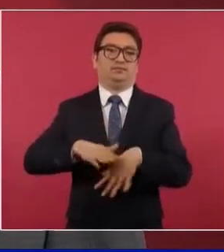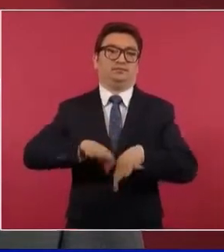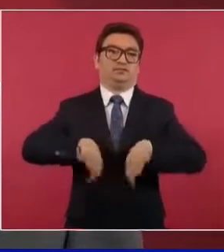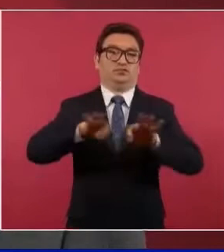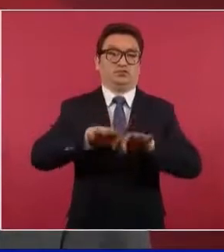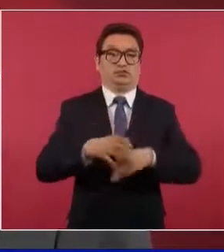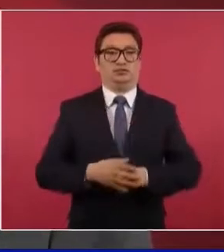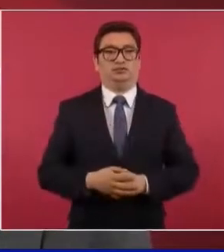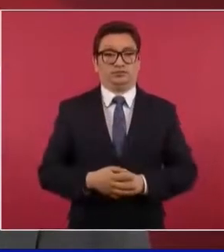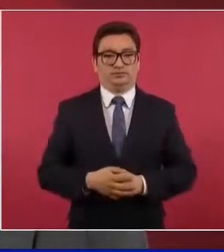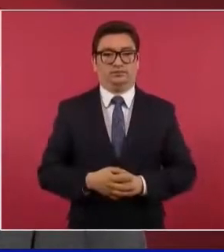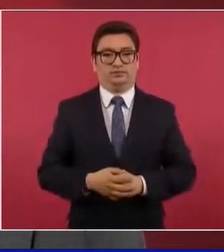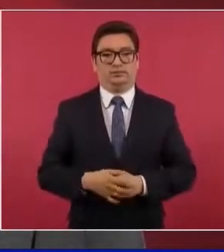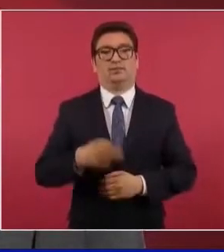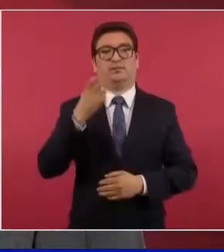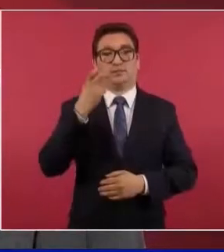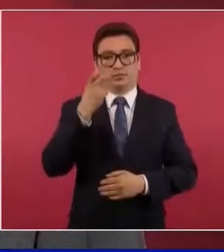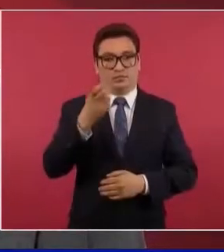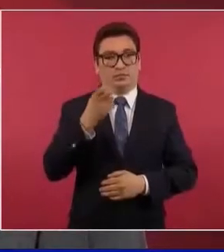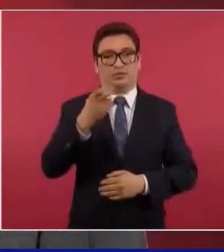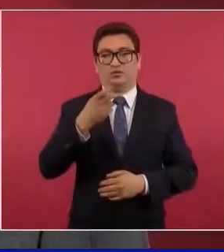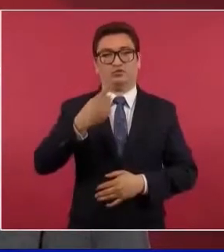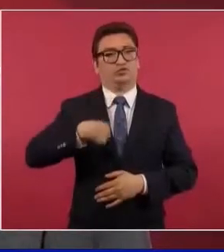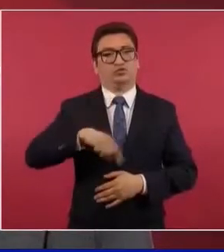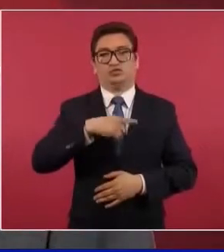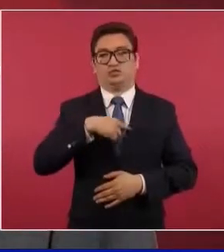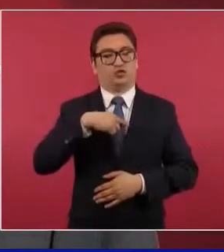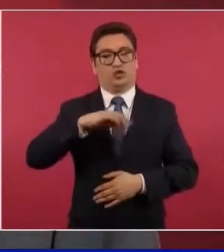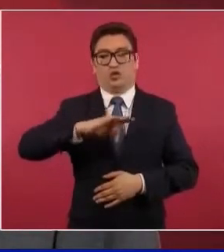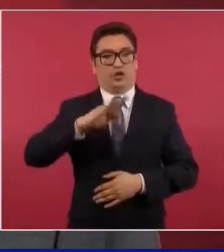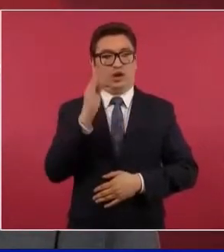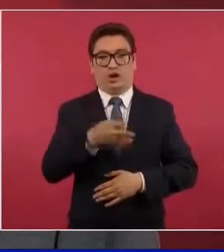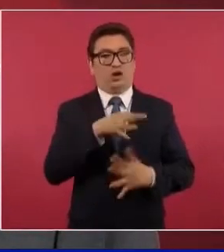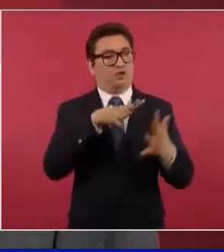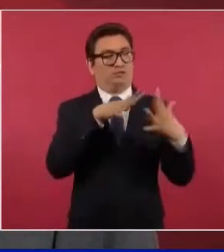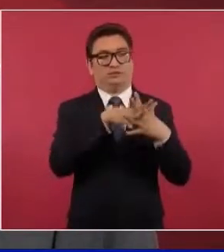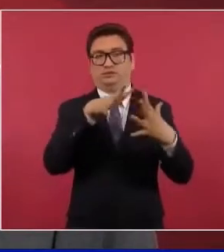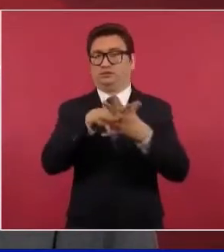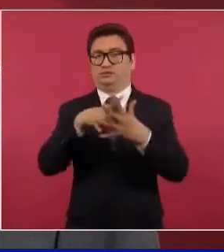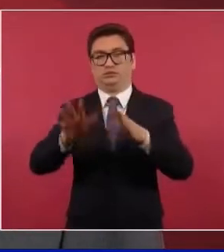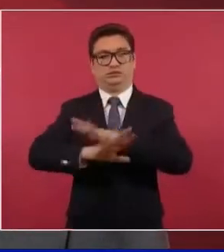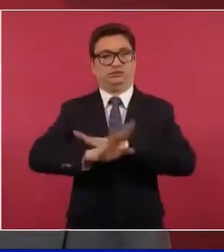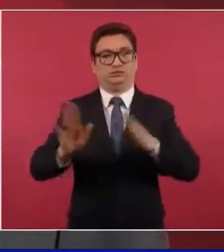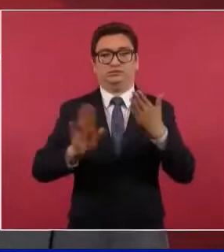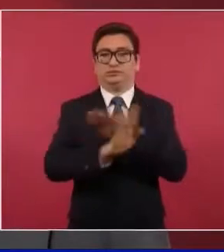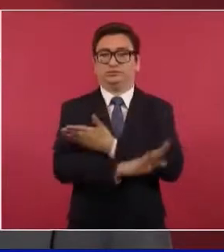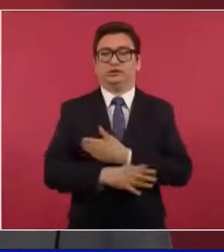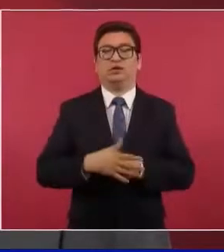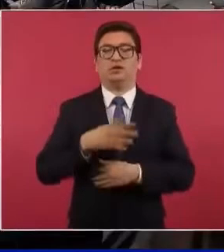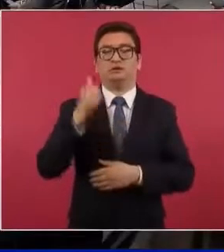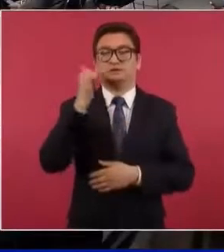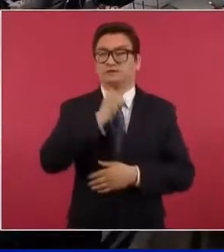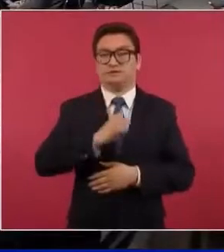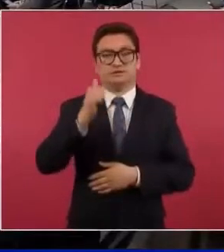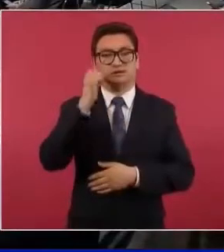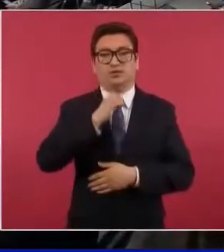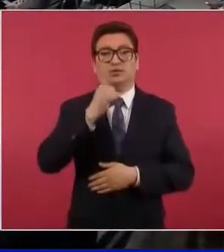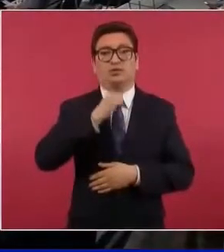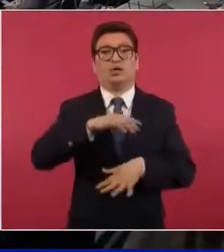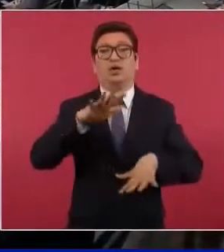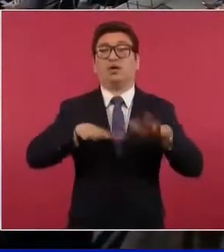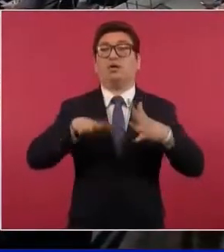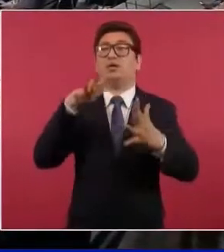Por eso estamos en contra de las guerras, porque muchas veces las